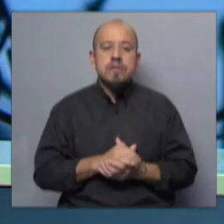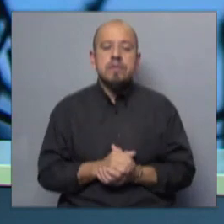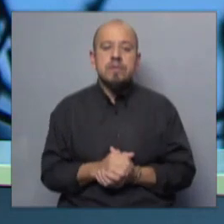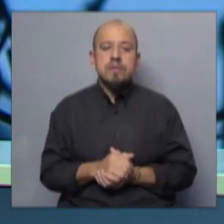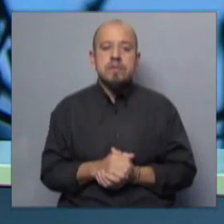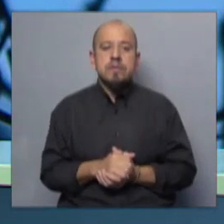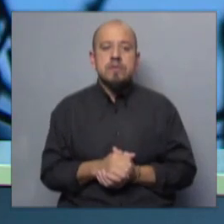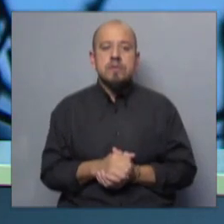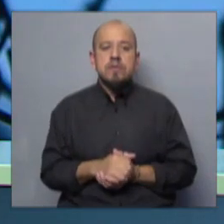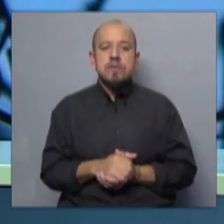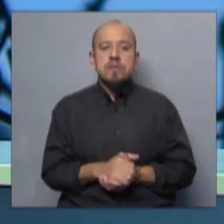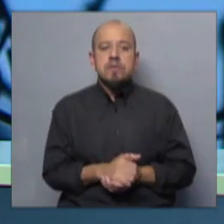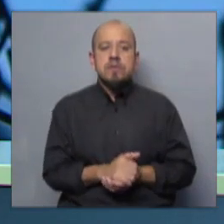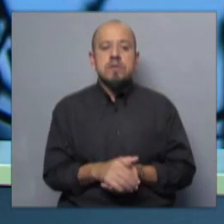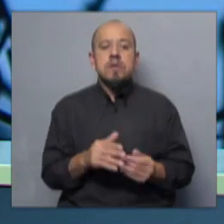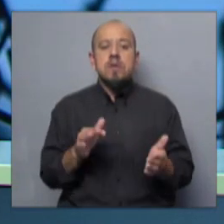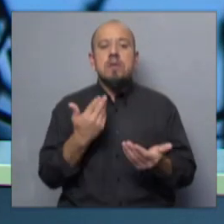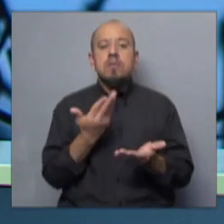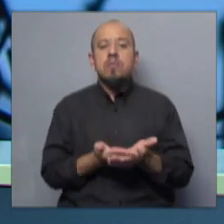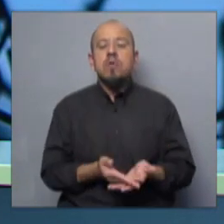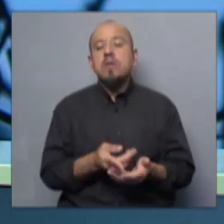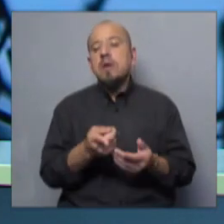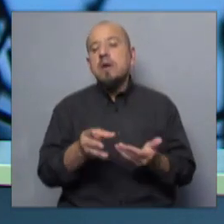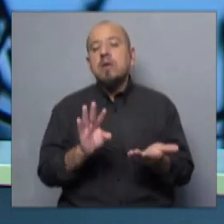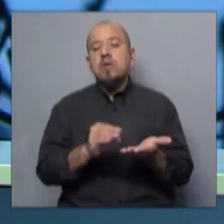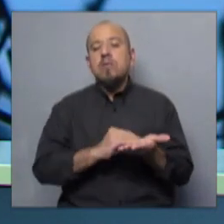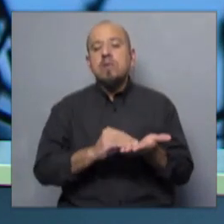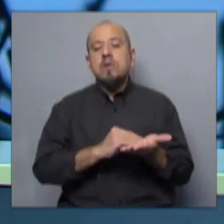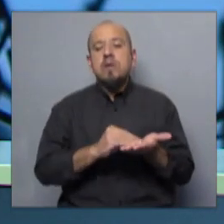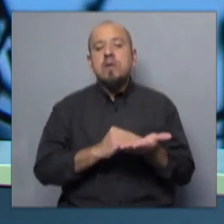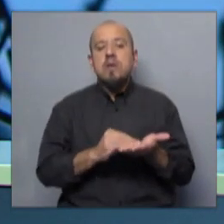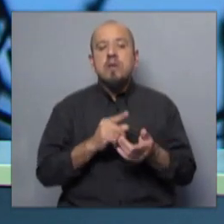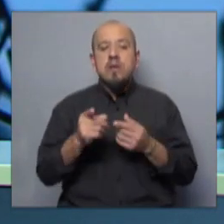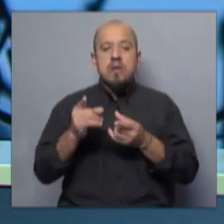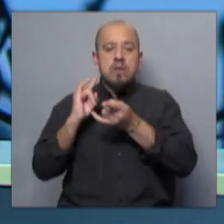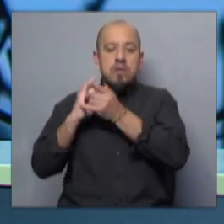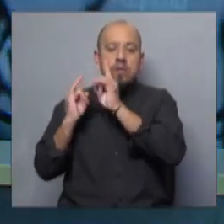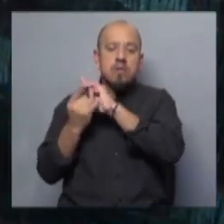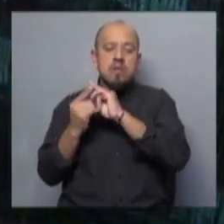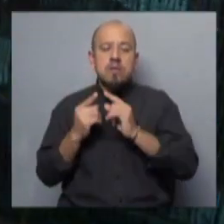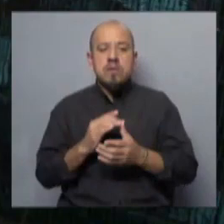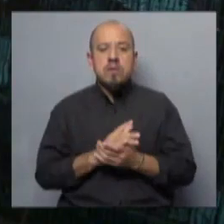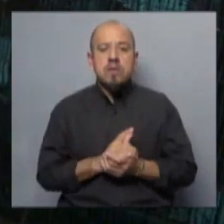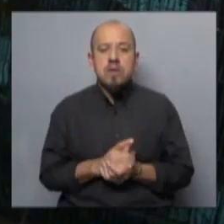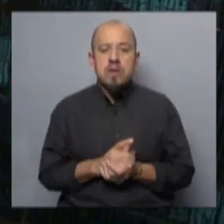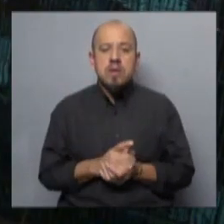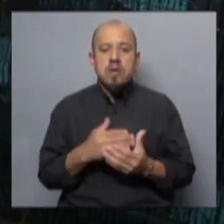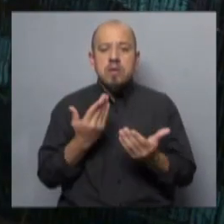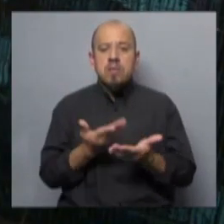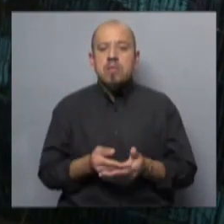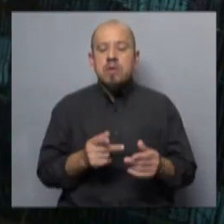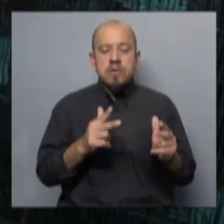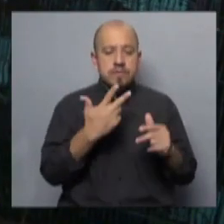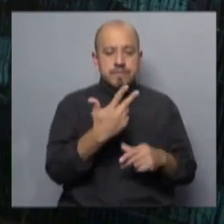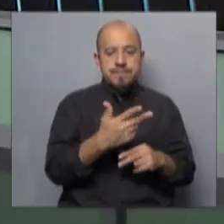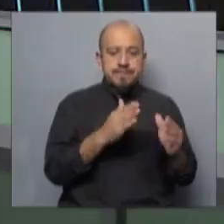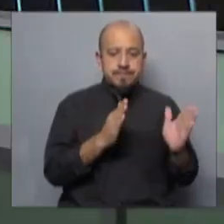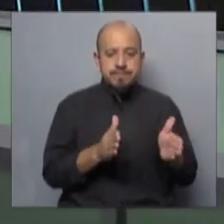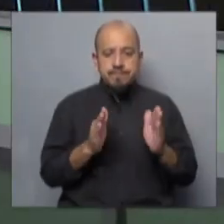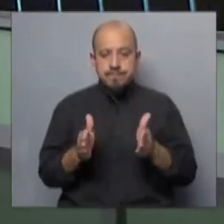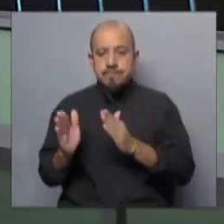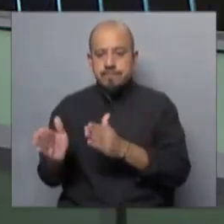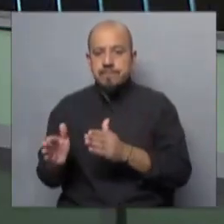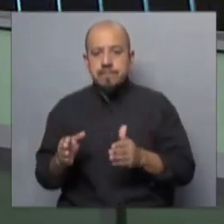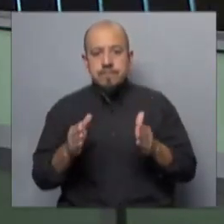y qué propuestas le hizo la oficina del comisionado penitenciario parlamentario al gobierno en propuestas en tres sentidos martín uno tiene que ver